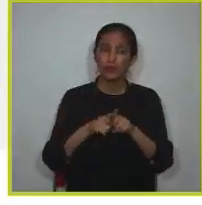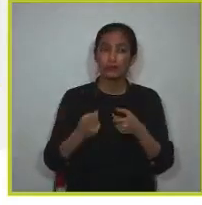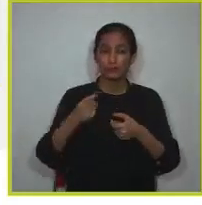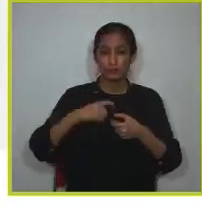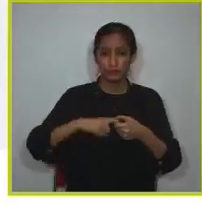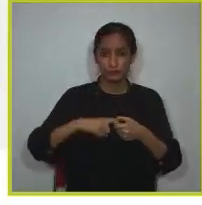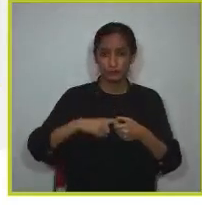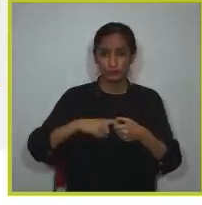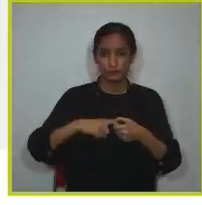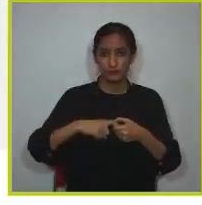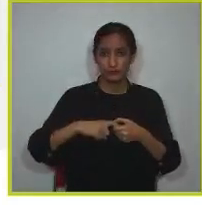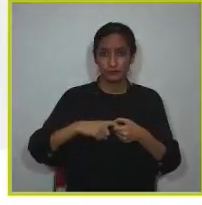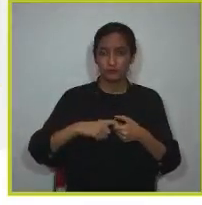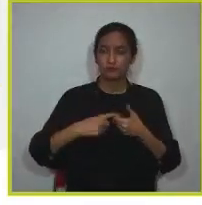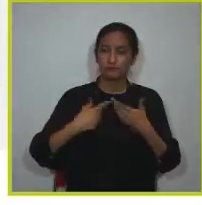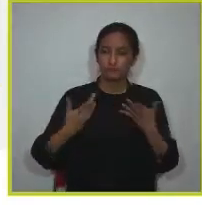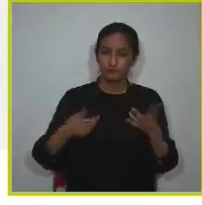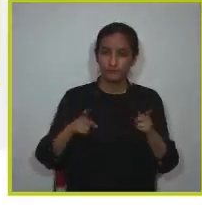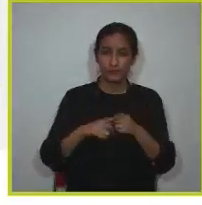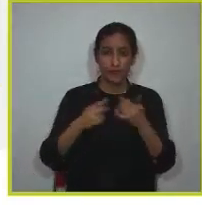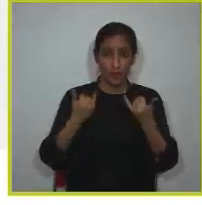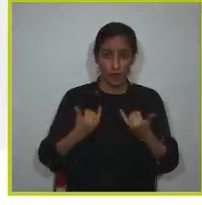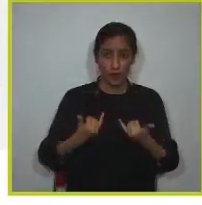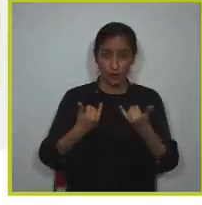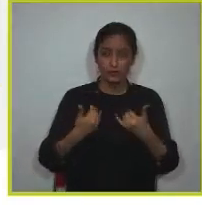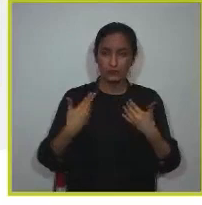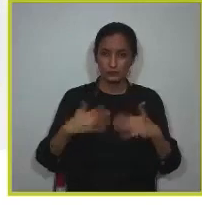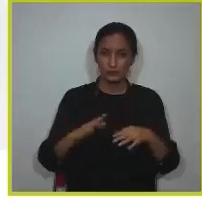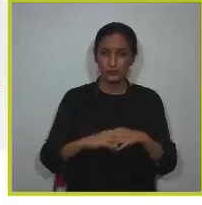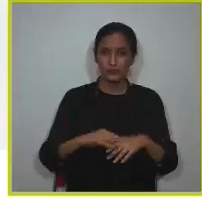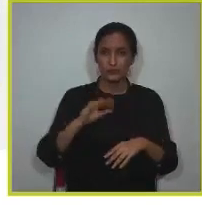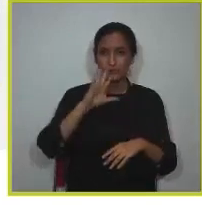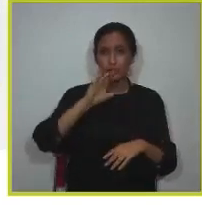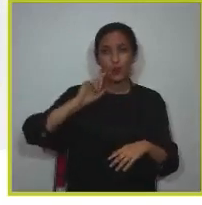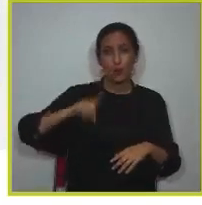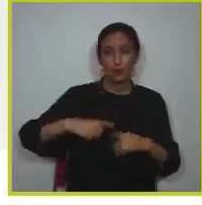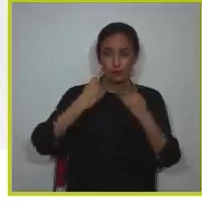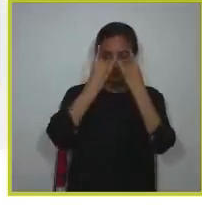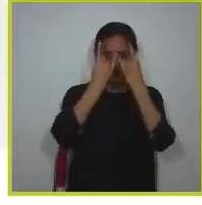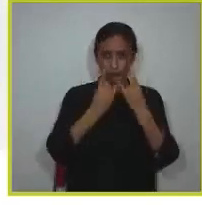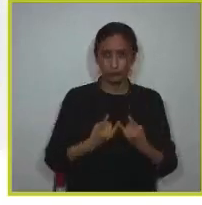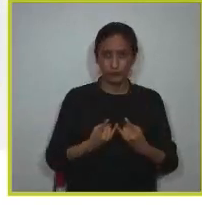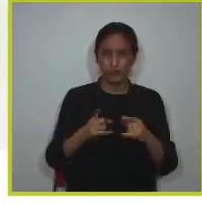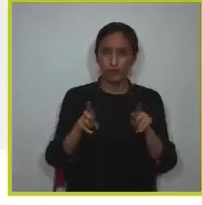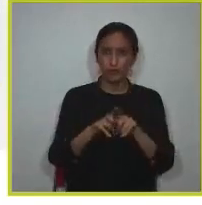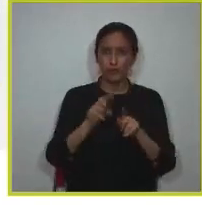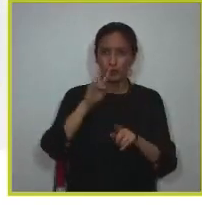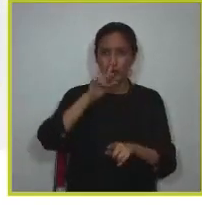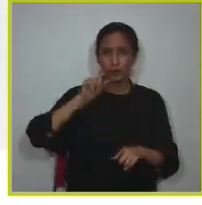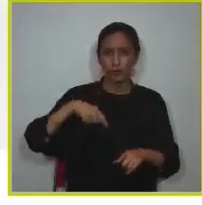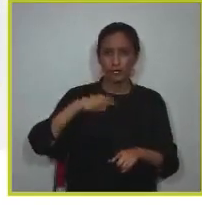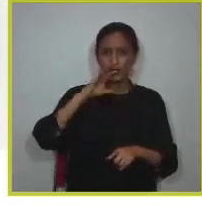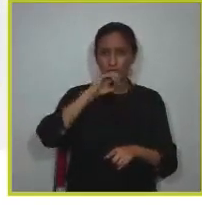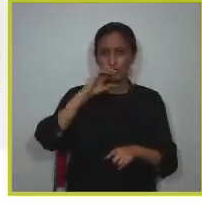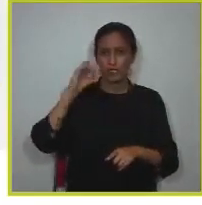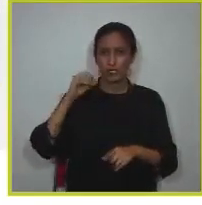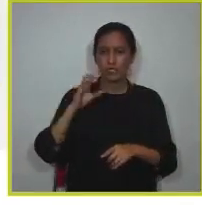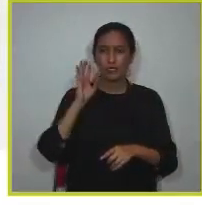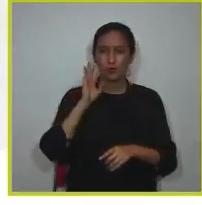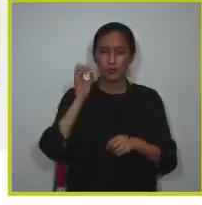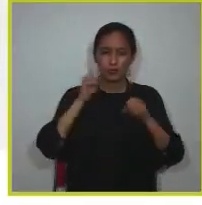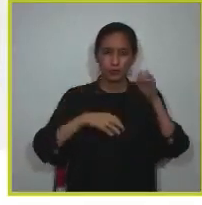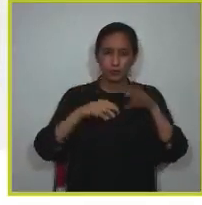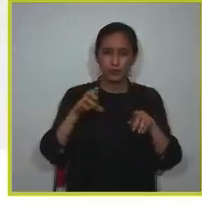esto resulta que a la fecha ya tenemos más de cinco mil descargas existen 2.500 puntos de acumulación de